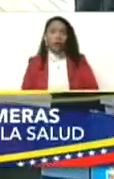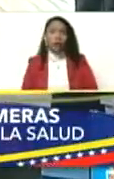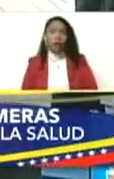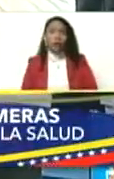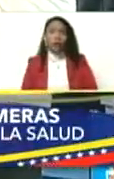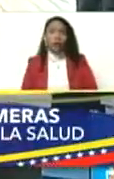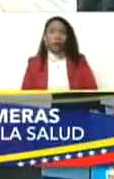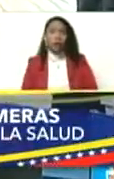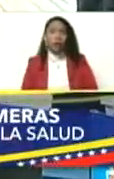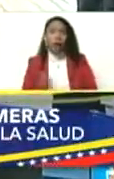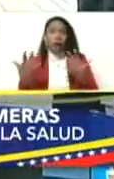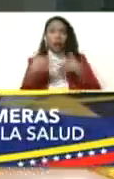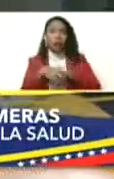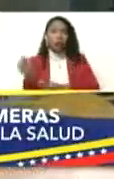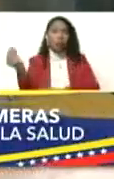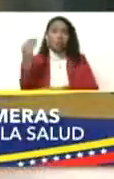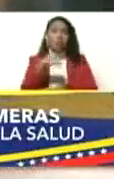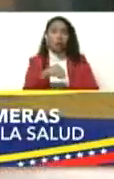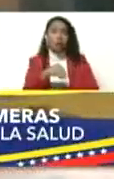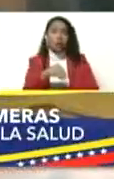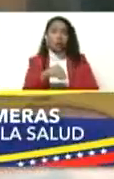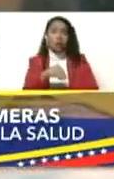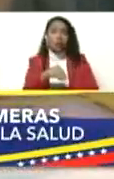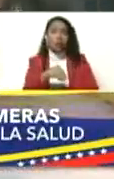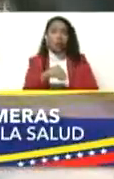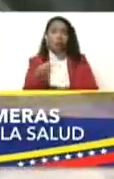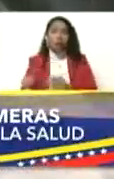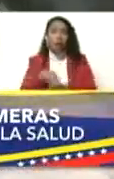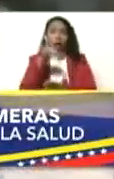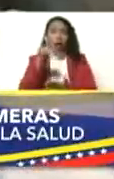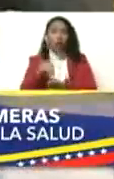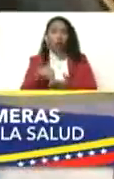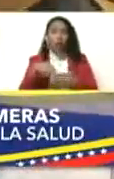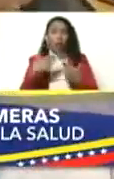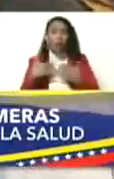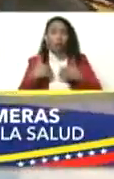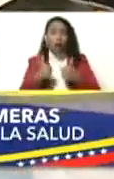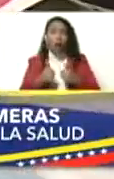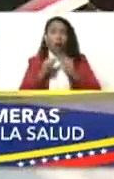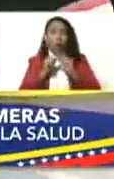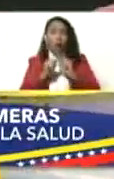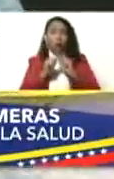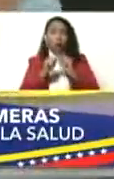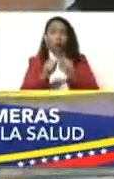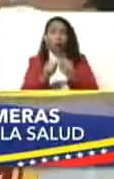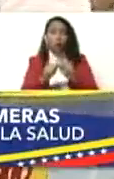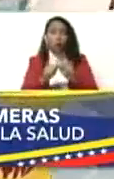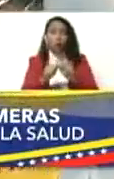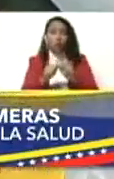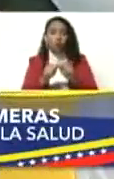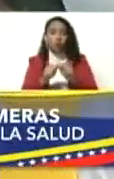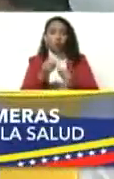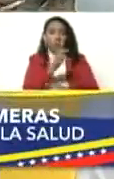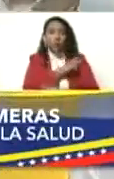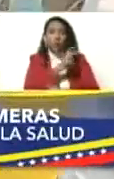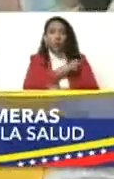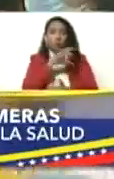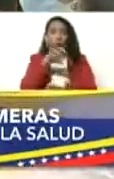se han incorporado además al Sistema Público Nacional de Salud. Continúa la graduación, continúa el jefe de